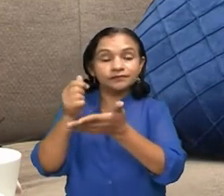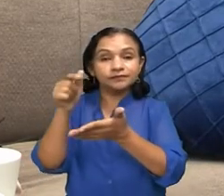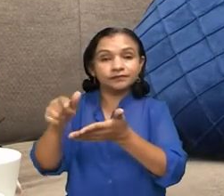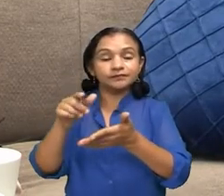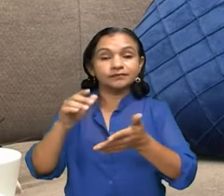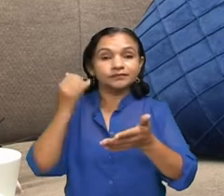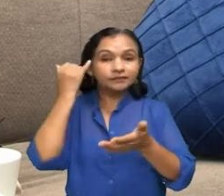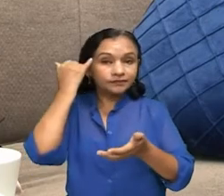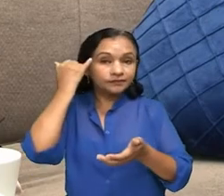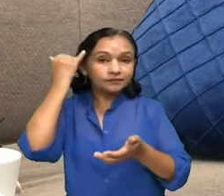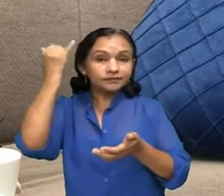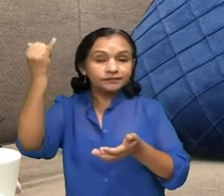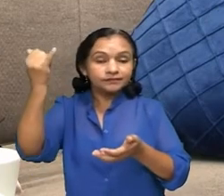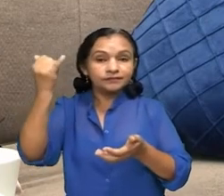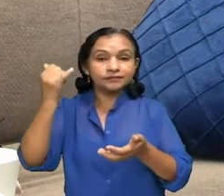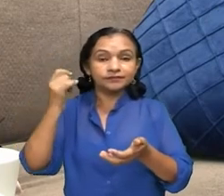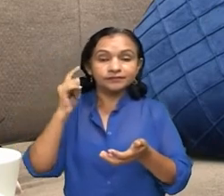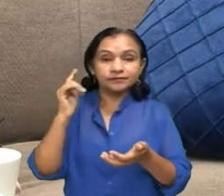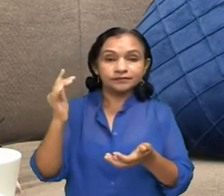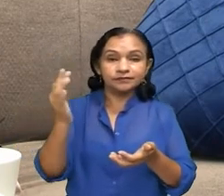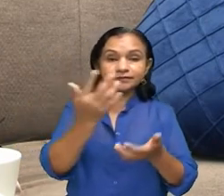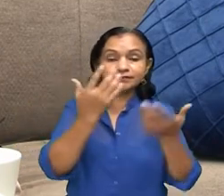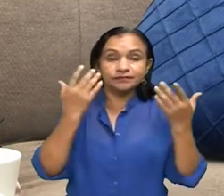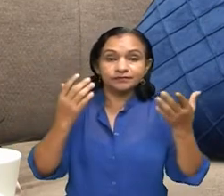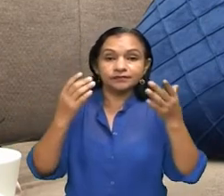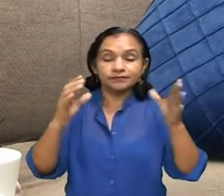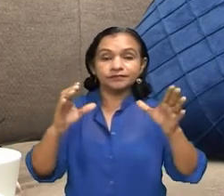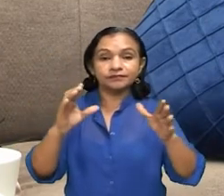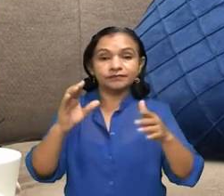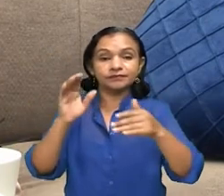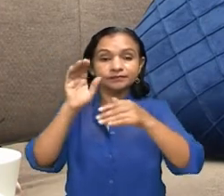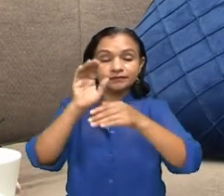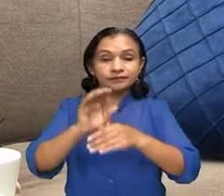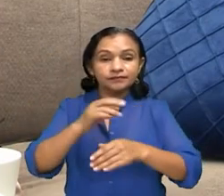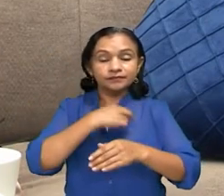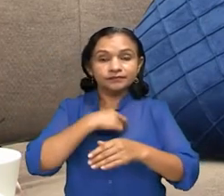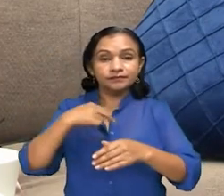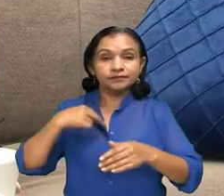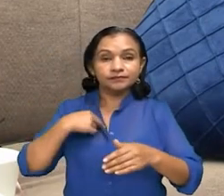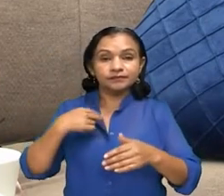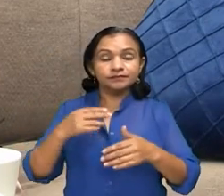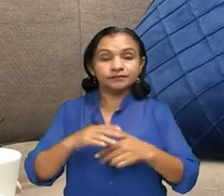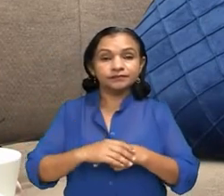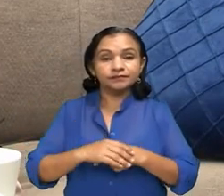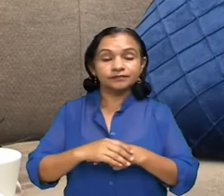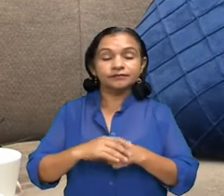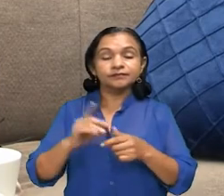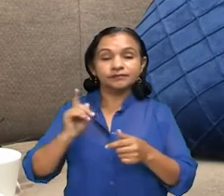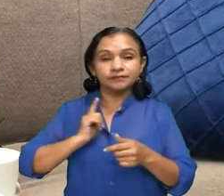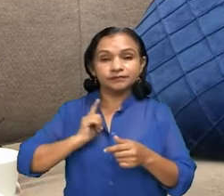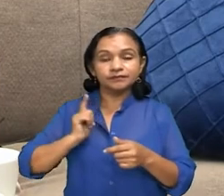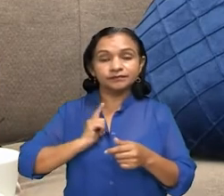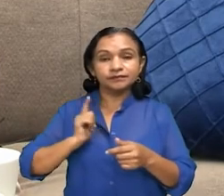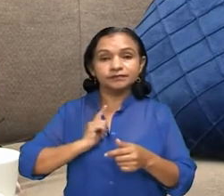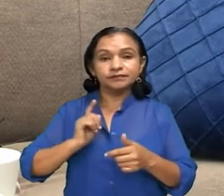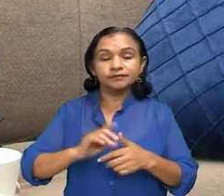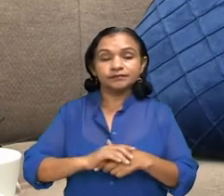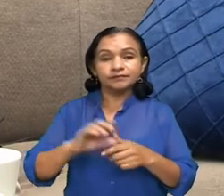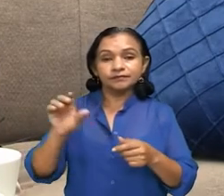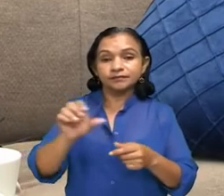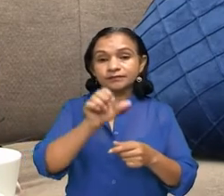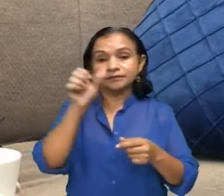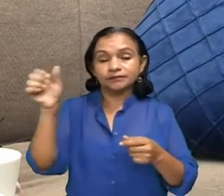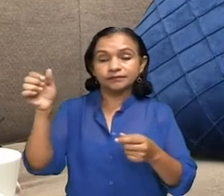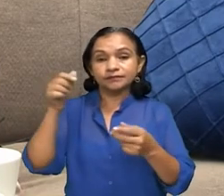sus ideas y toda esa carga tradicional, cultural y creativa que tiene. Otro